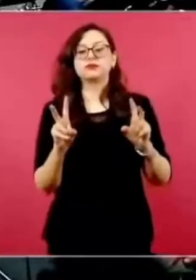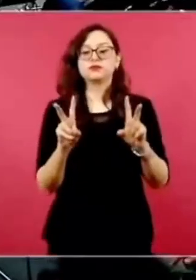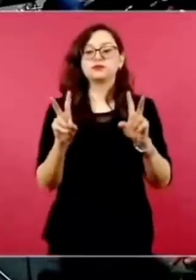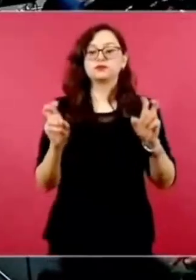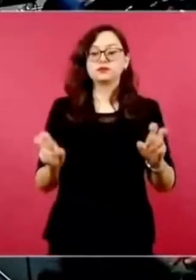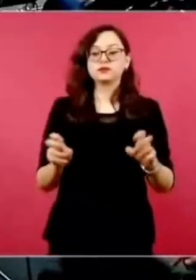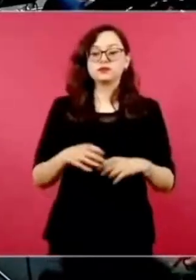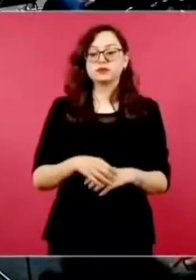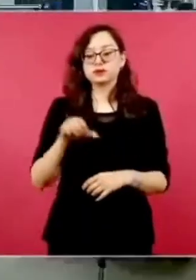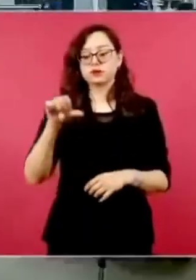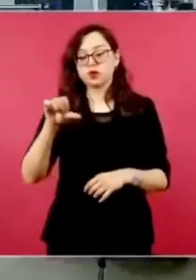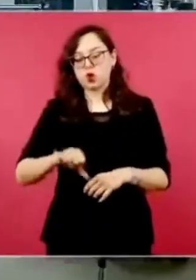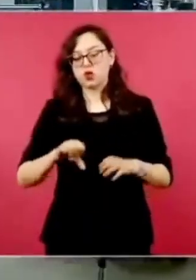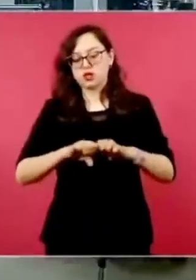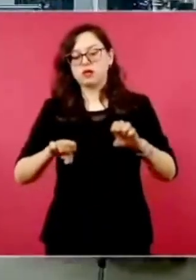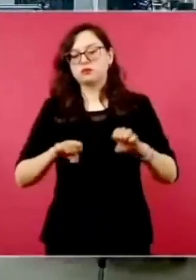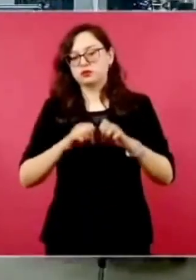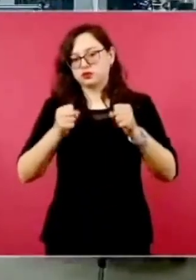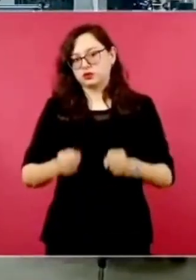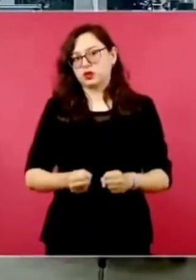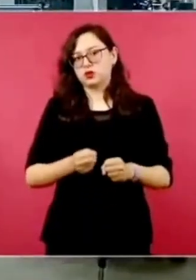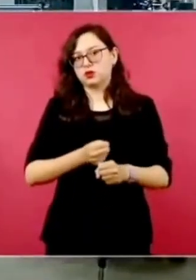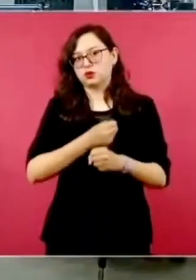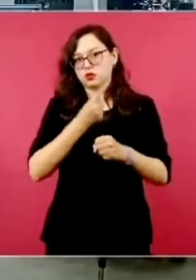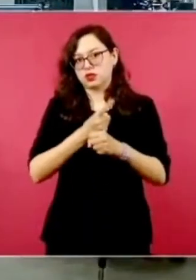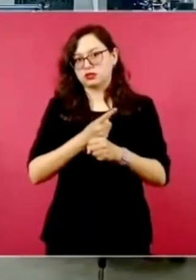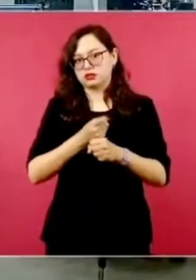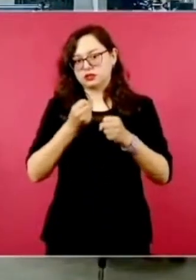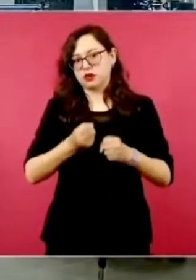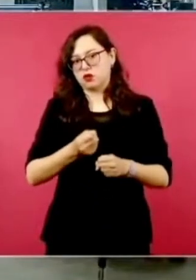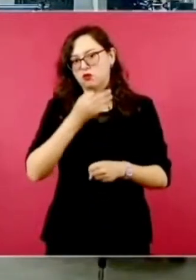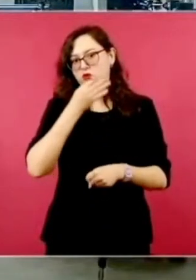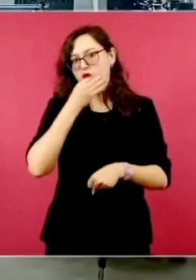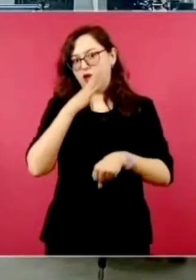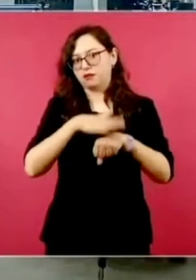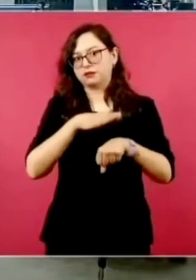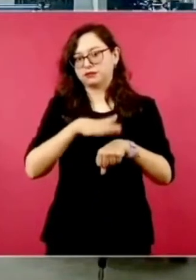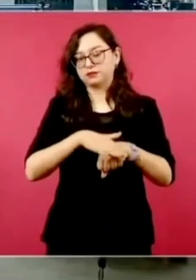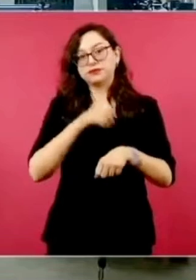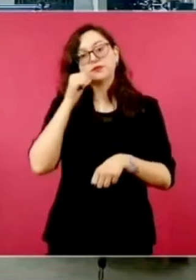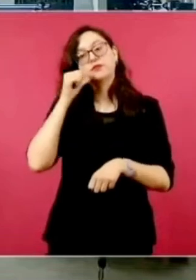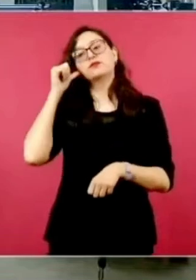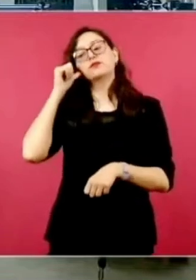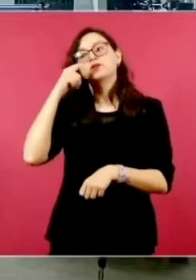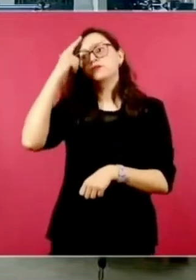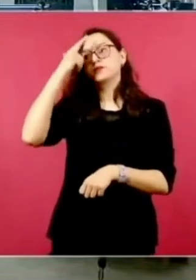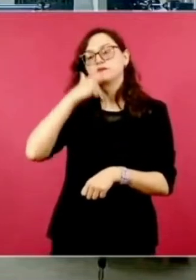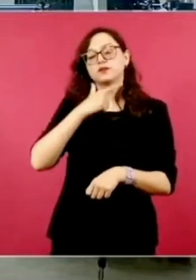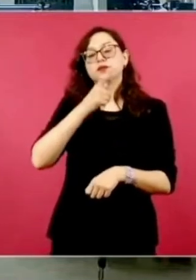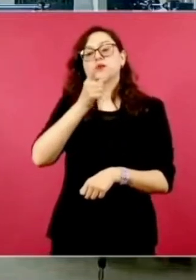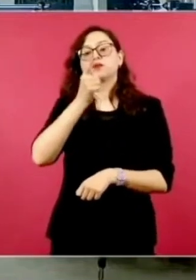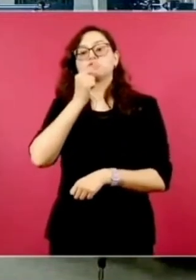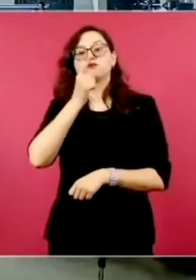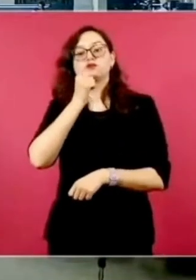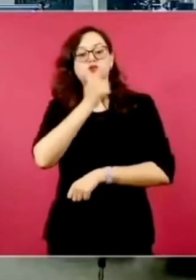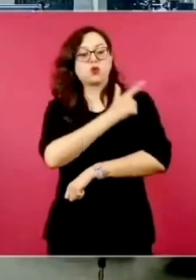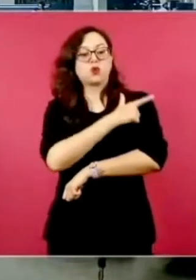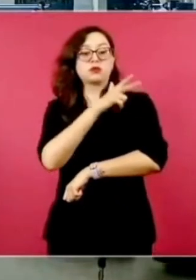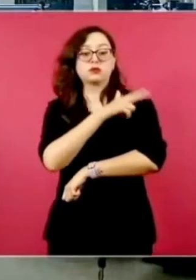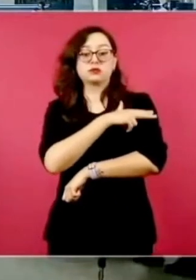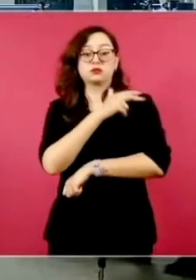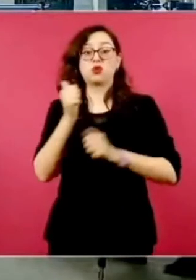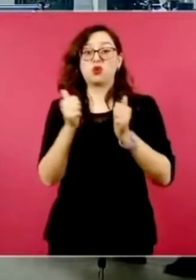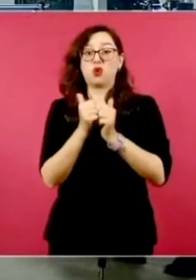gabinete de seguridad. Anoche hubo un operativo del Instituto Nacional de Migración y la Guardia Nacional, incluso guardias nacionales iban armados,